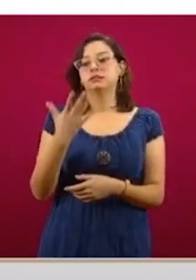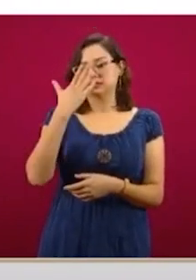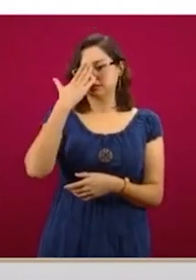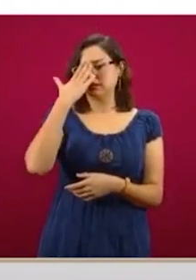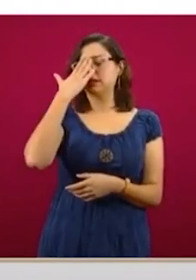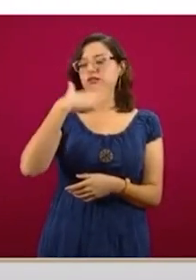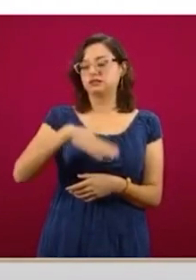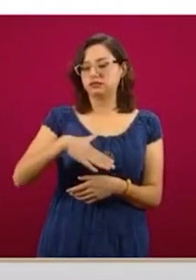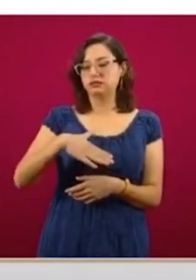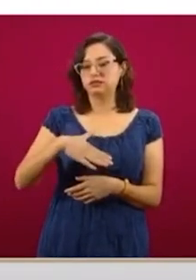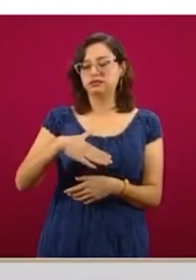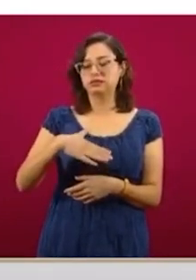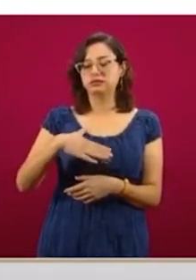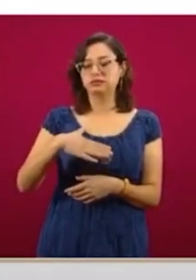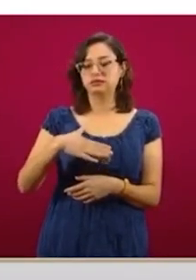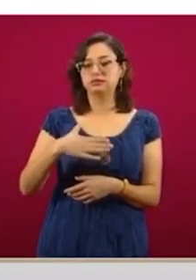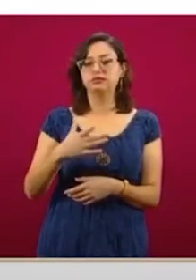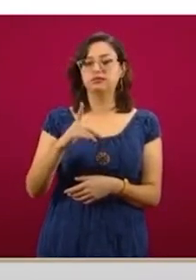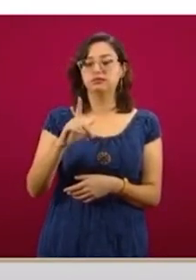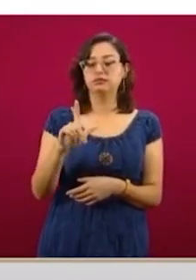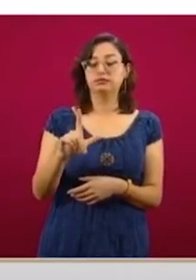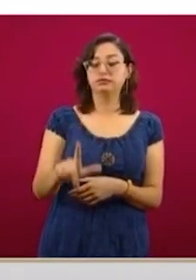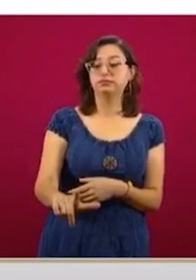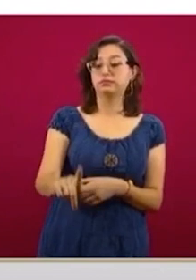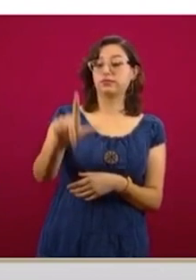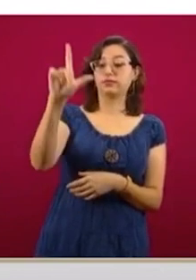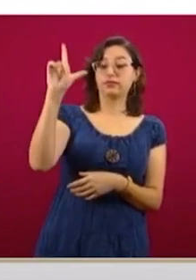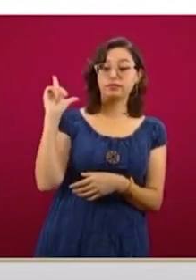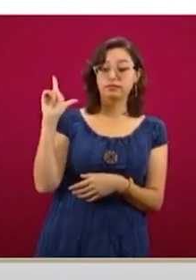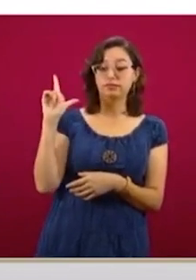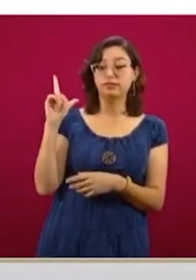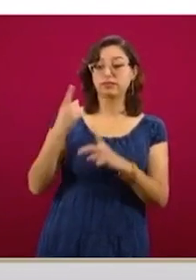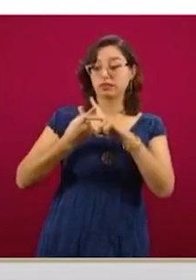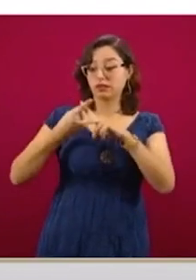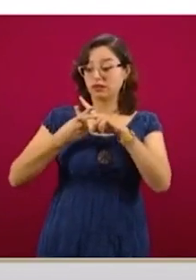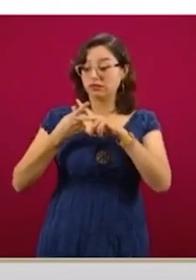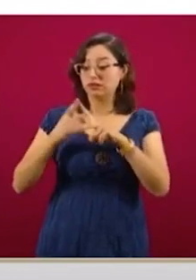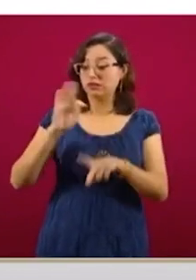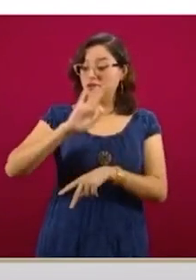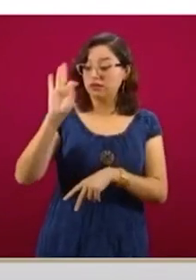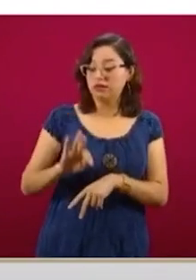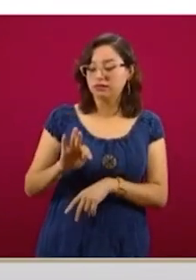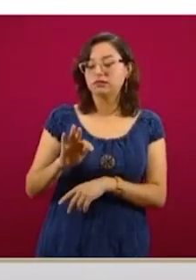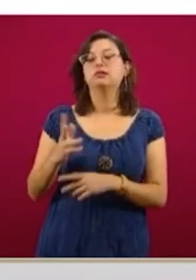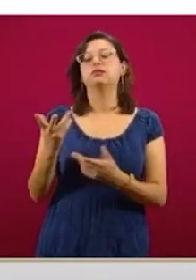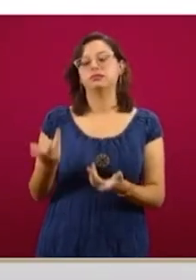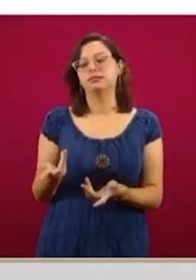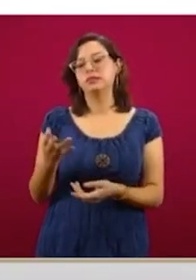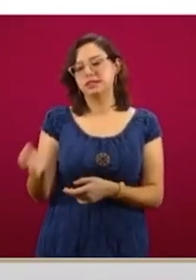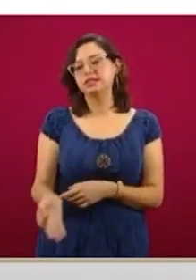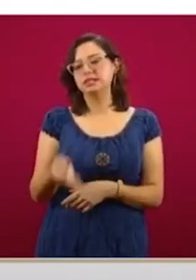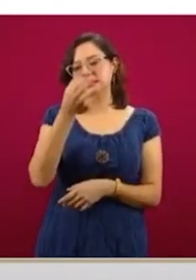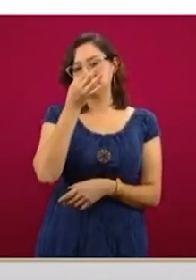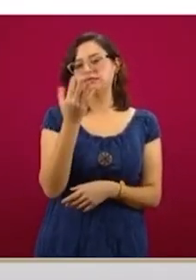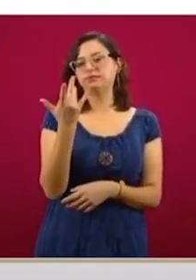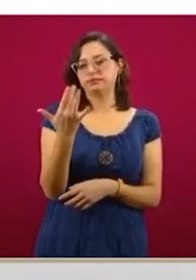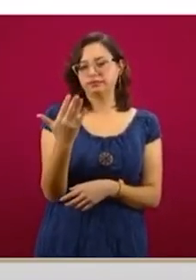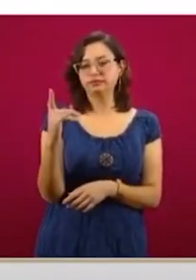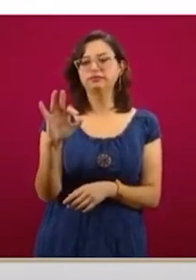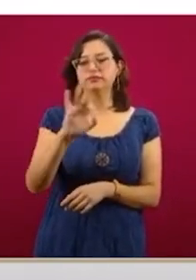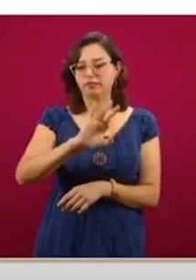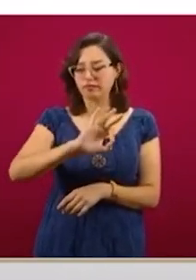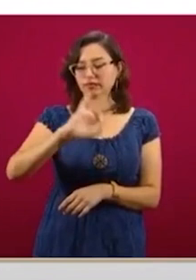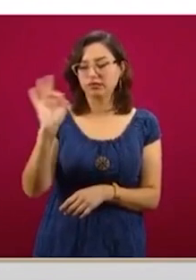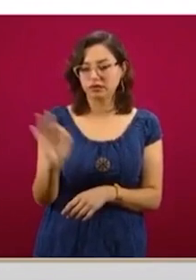la última, el lunes pasado que actualizamos el porcentaje de positividad, estábamos ya prácticamente llegando al